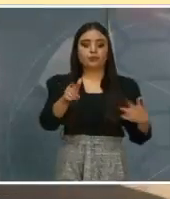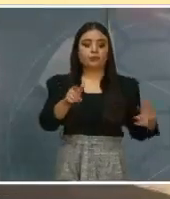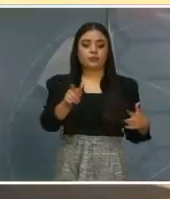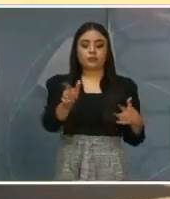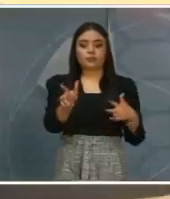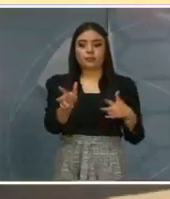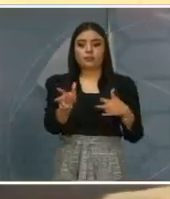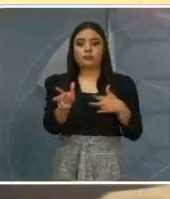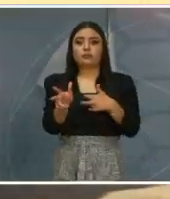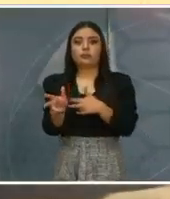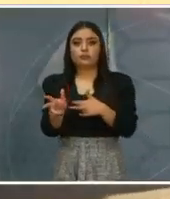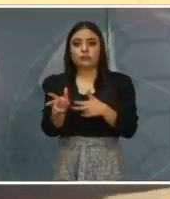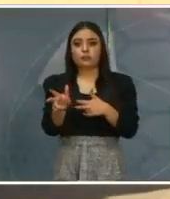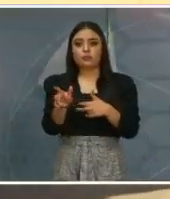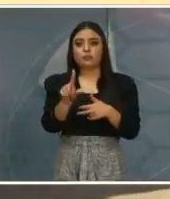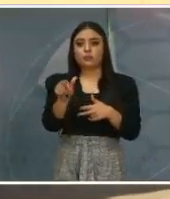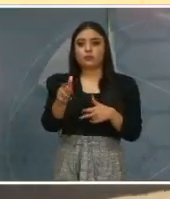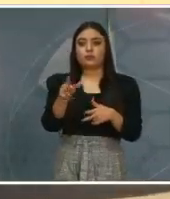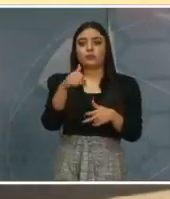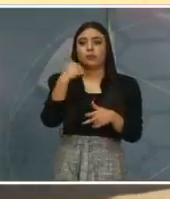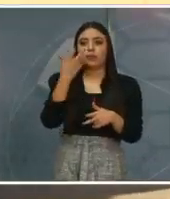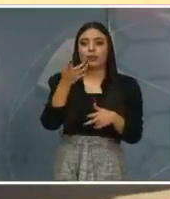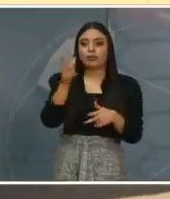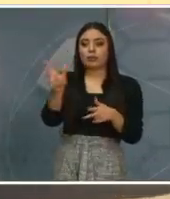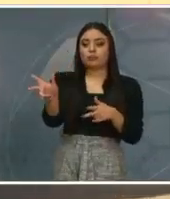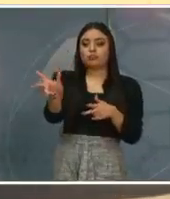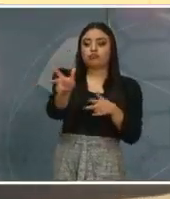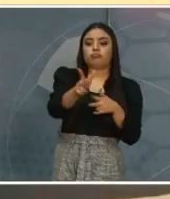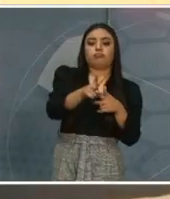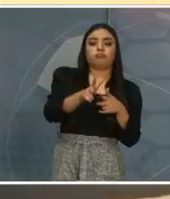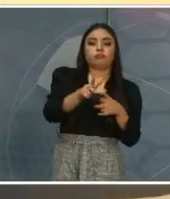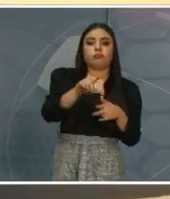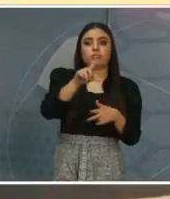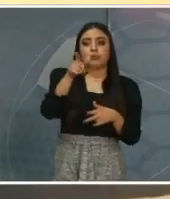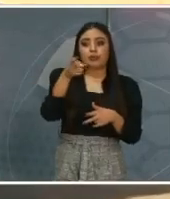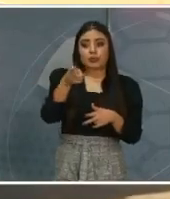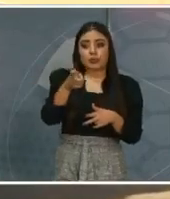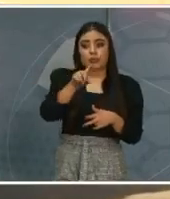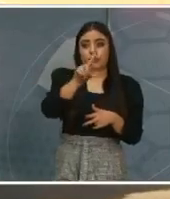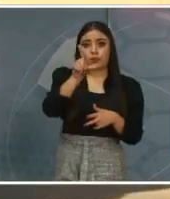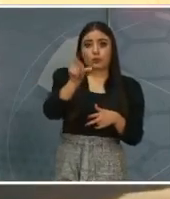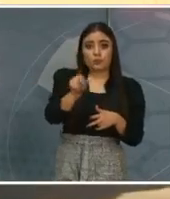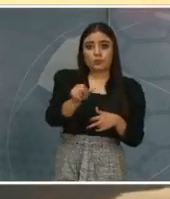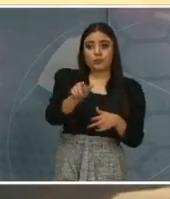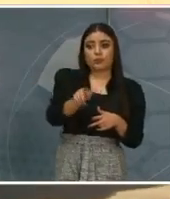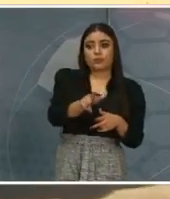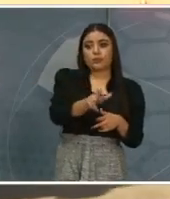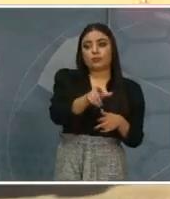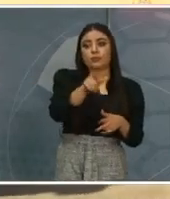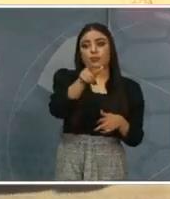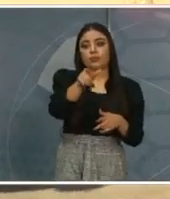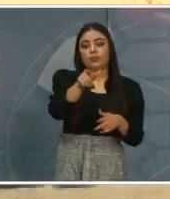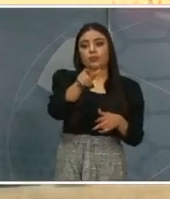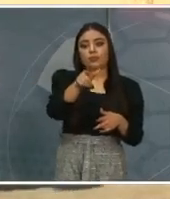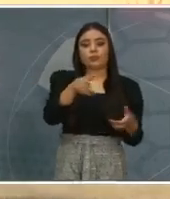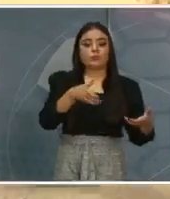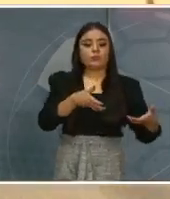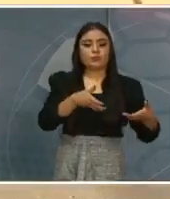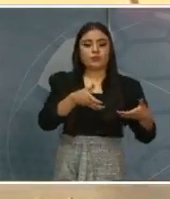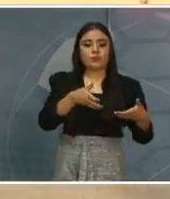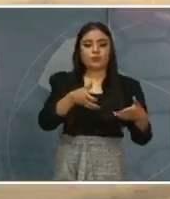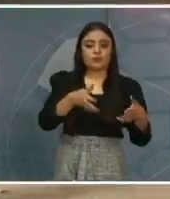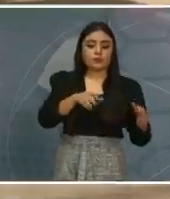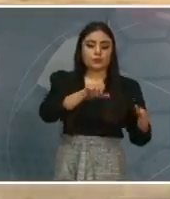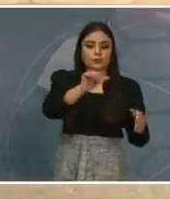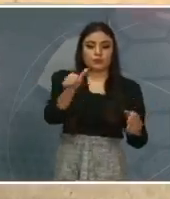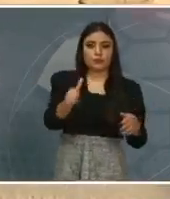pues, retornar sobre este cruce. Esta situación ocasiona que cierre la circulación a otro vehículo, el cual, bueno, pues era